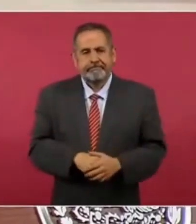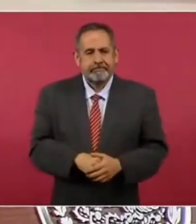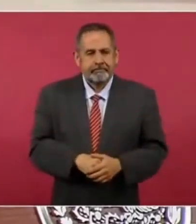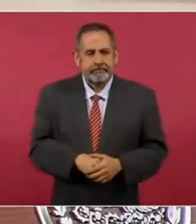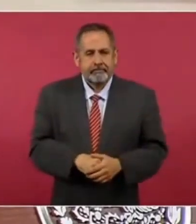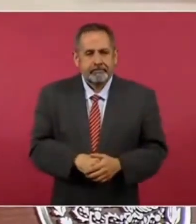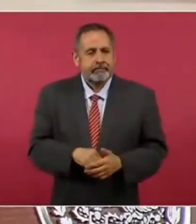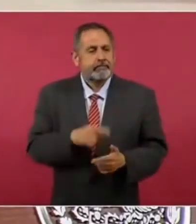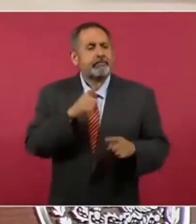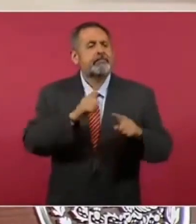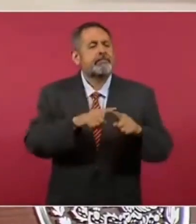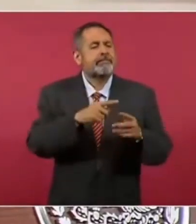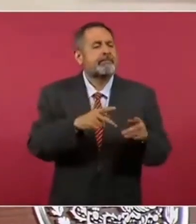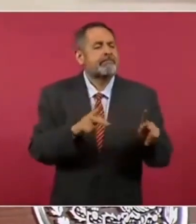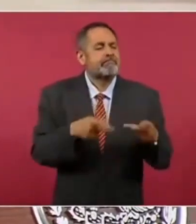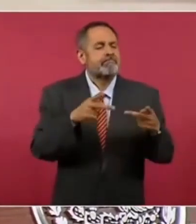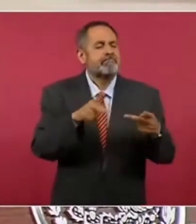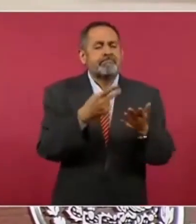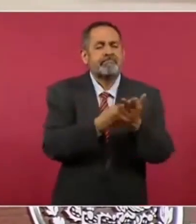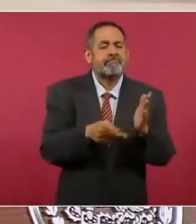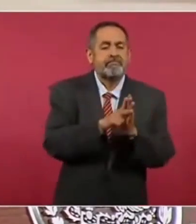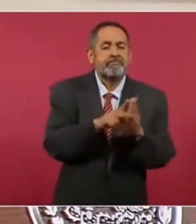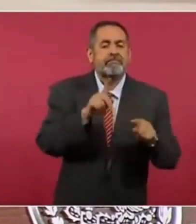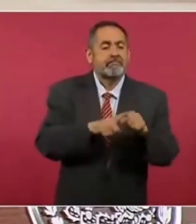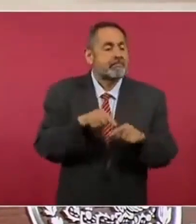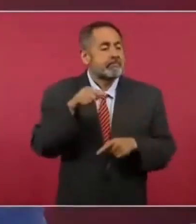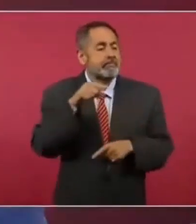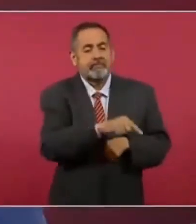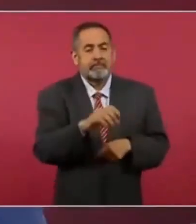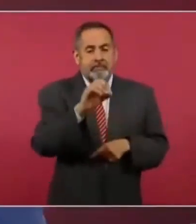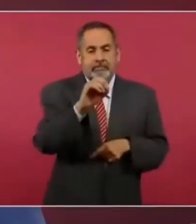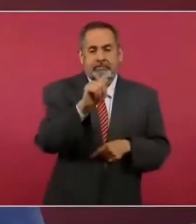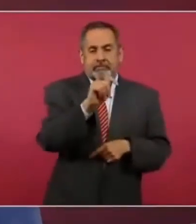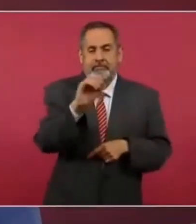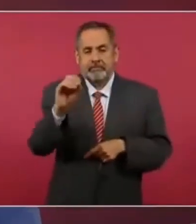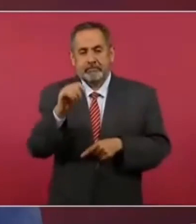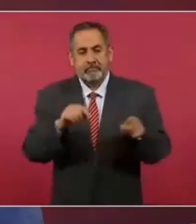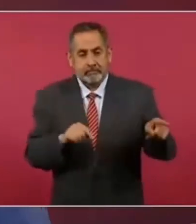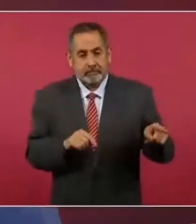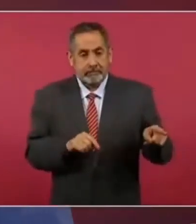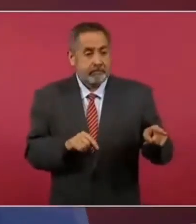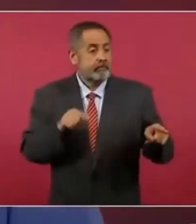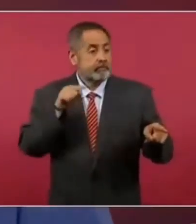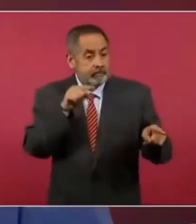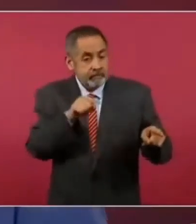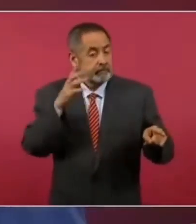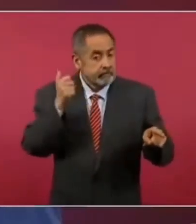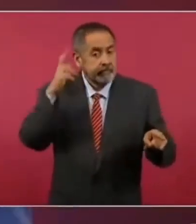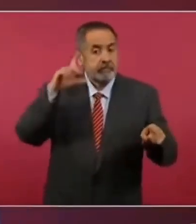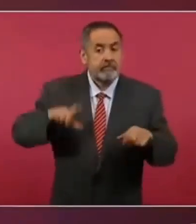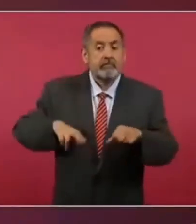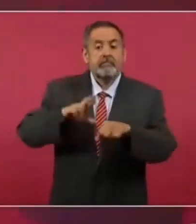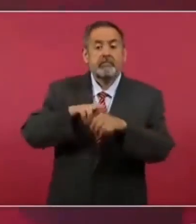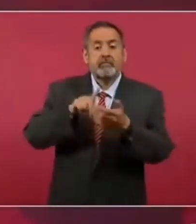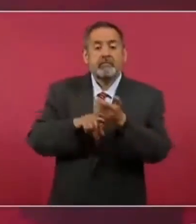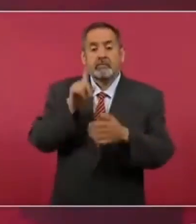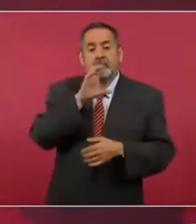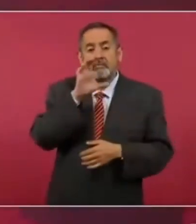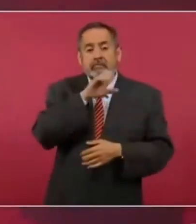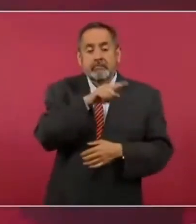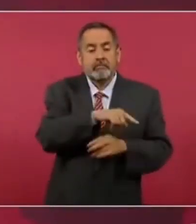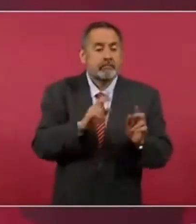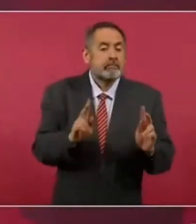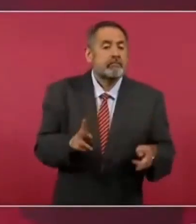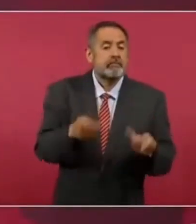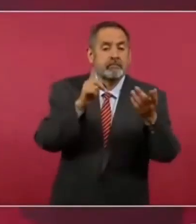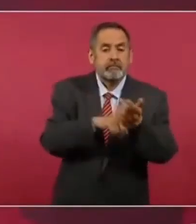el único que vende las plazas es Otto, porque cuando fue gobernador de Aguascalientes, vendió